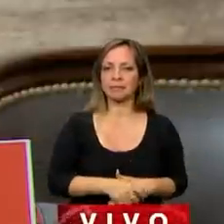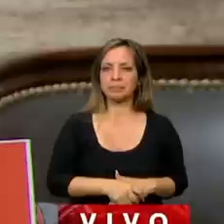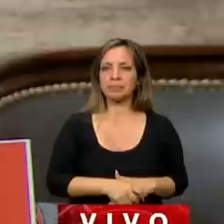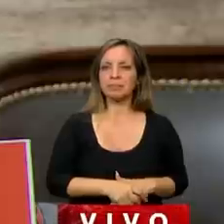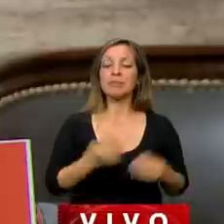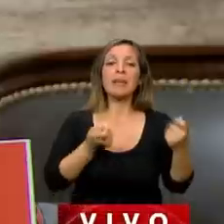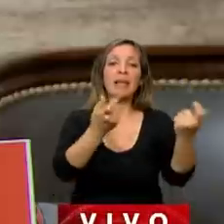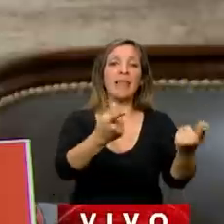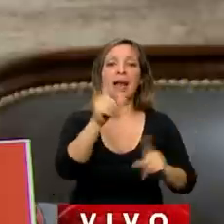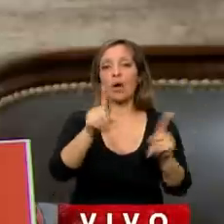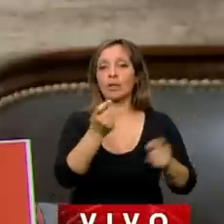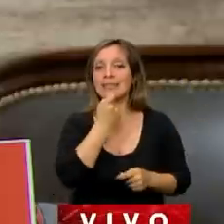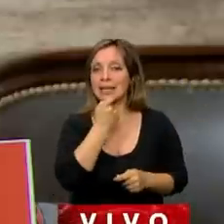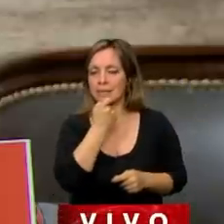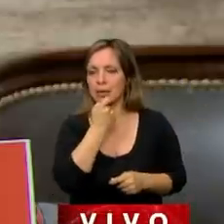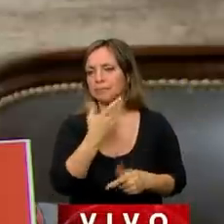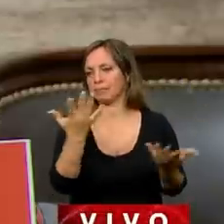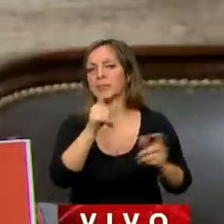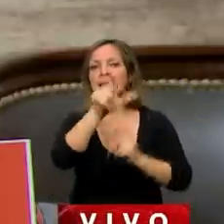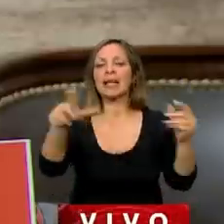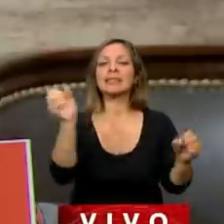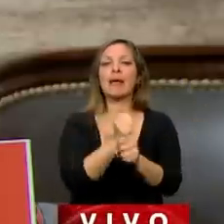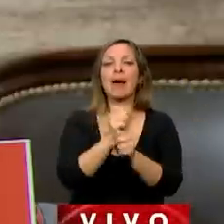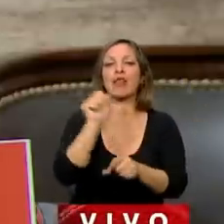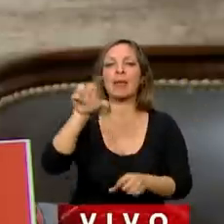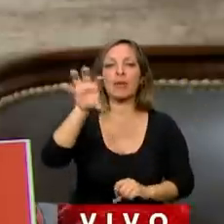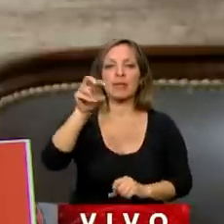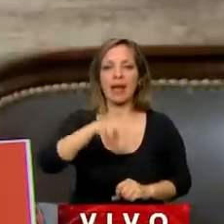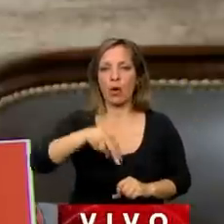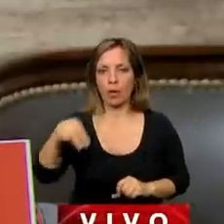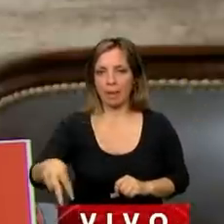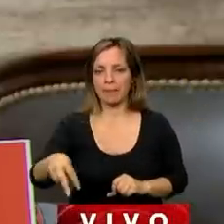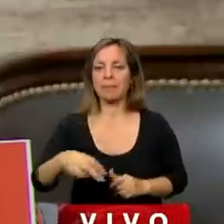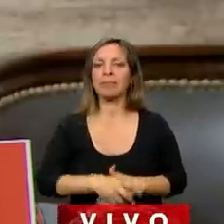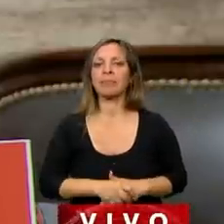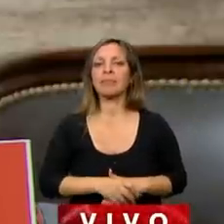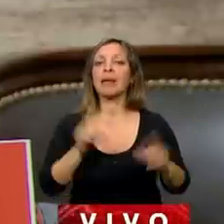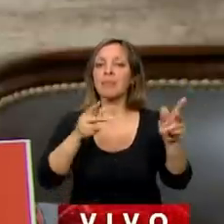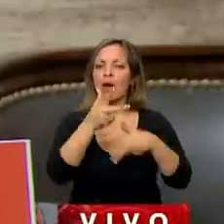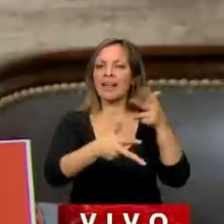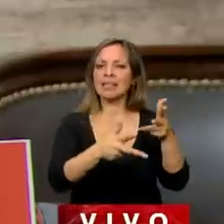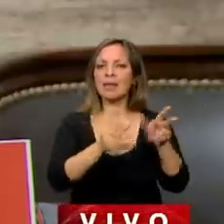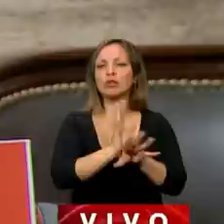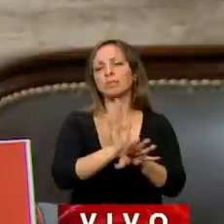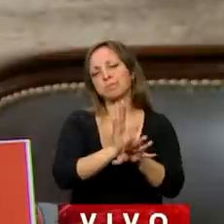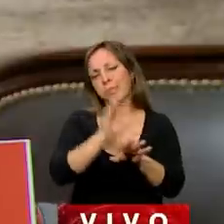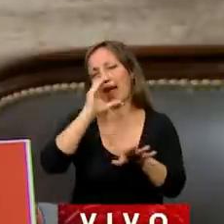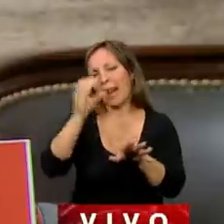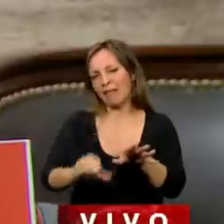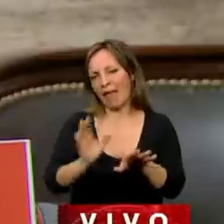algunos ejemplos, los trabajadores de la salud de Neuquén, esos que los llamamos los elefantes,